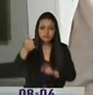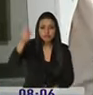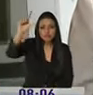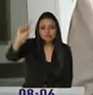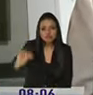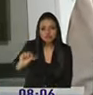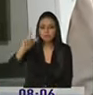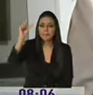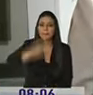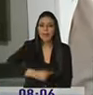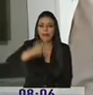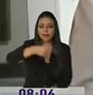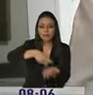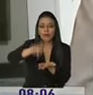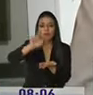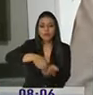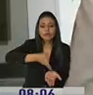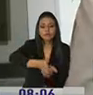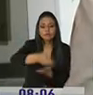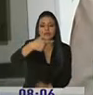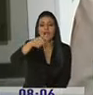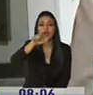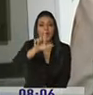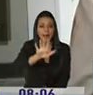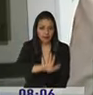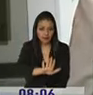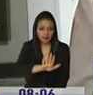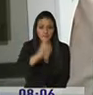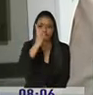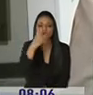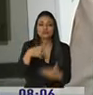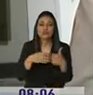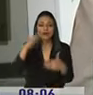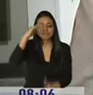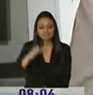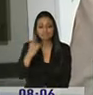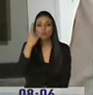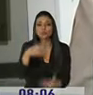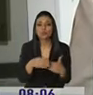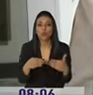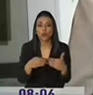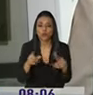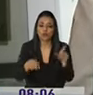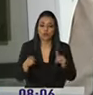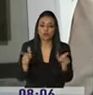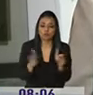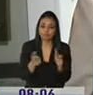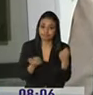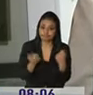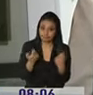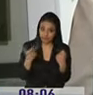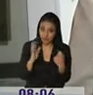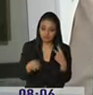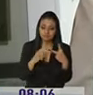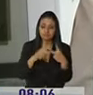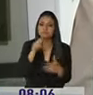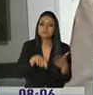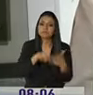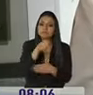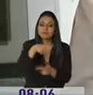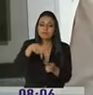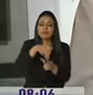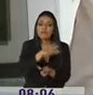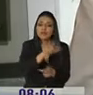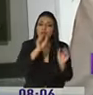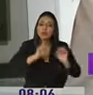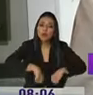de peaje de la vía Loac-Santo Domingo de $2 a $1 en lo que tiene que ver con los livianos, y el otro autorizar al prefecto